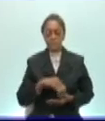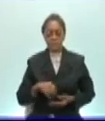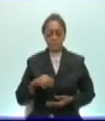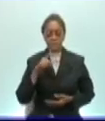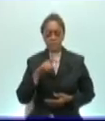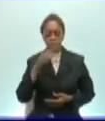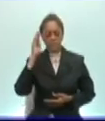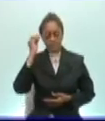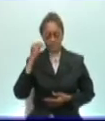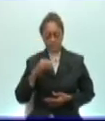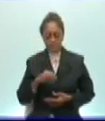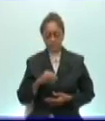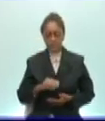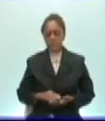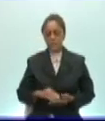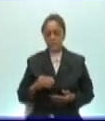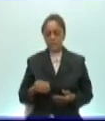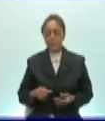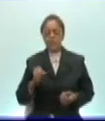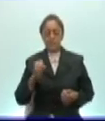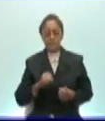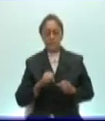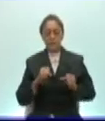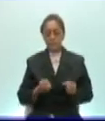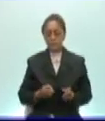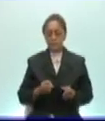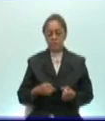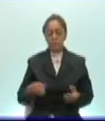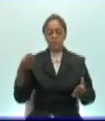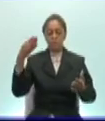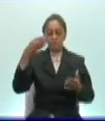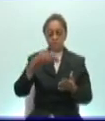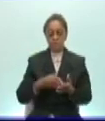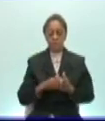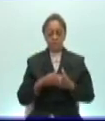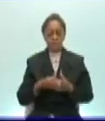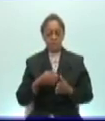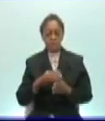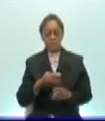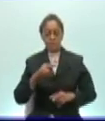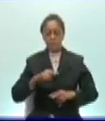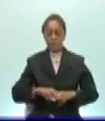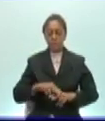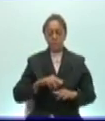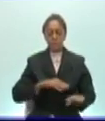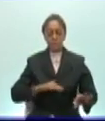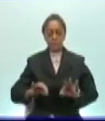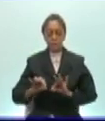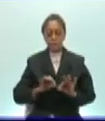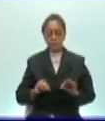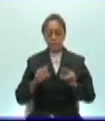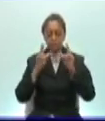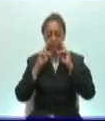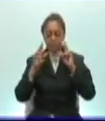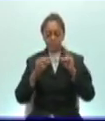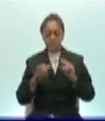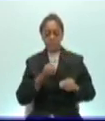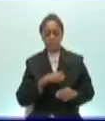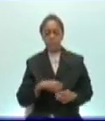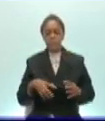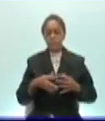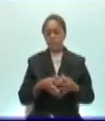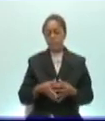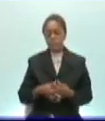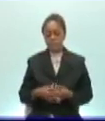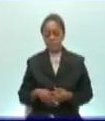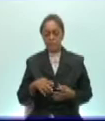interesa ese acorazado que había llegado al puerto de La Habana días antes con el pretexto de proteger la vida y las propiedades de los ciudadanos